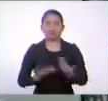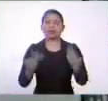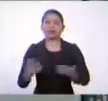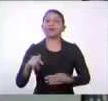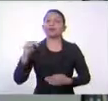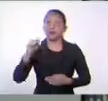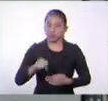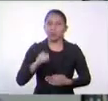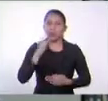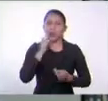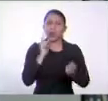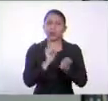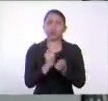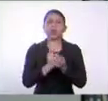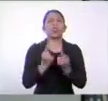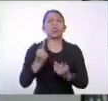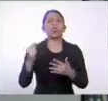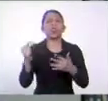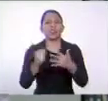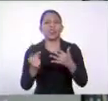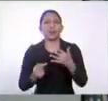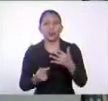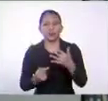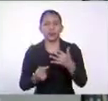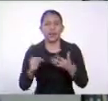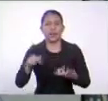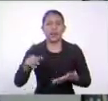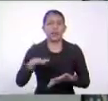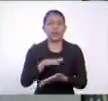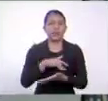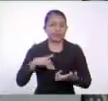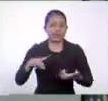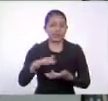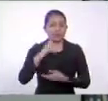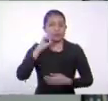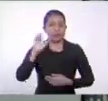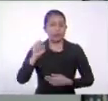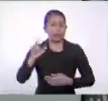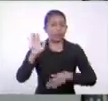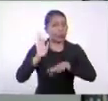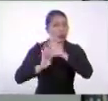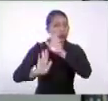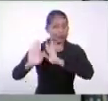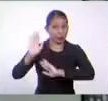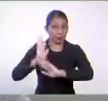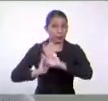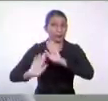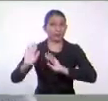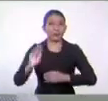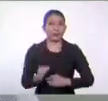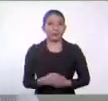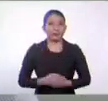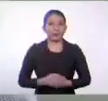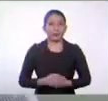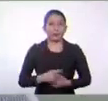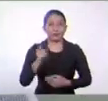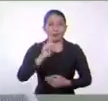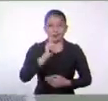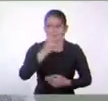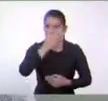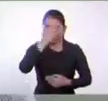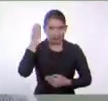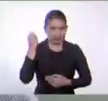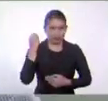Ahora, conozcamos los tipos de ambiente que podemos encontrar en los cuentos de ciencia ficción. Recordemos